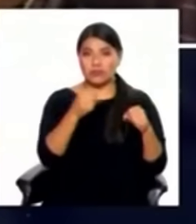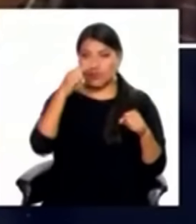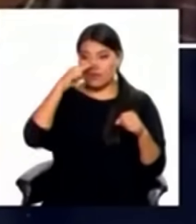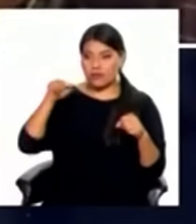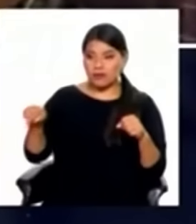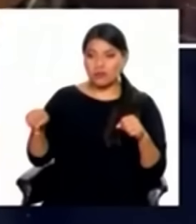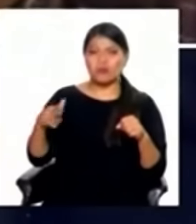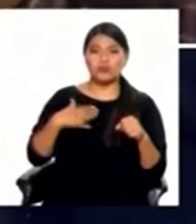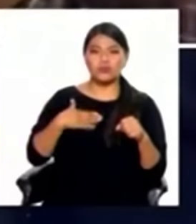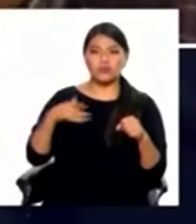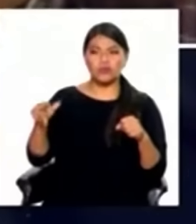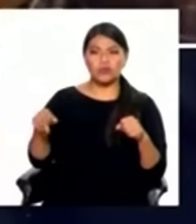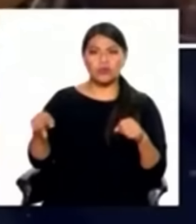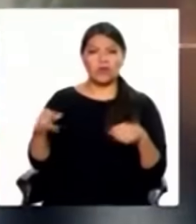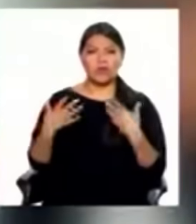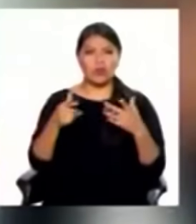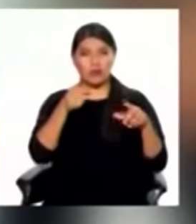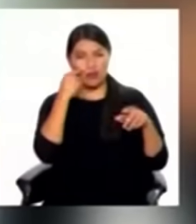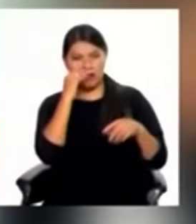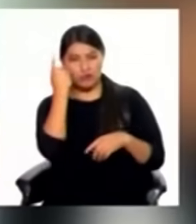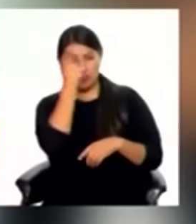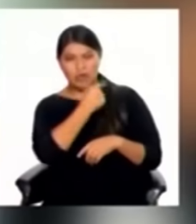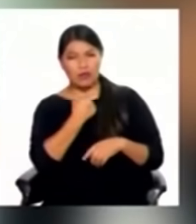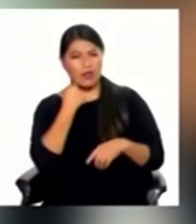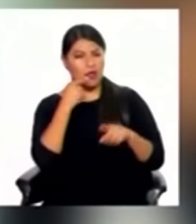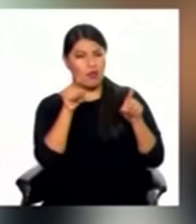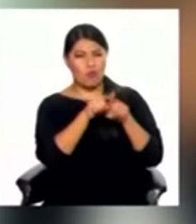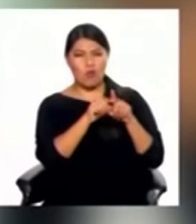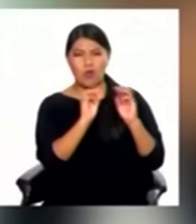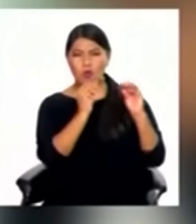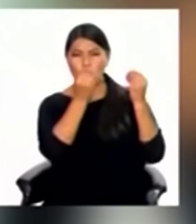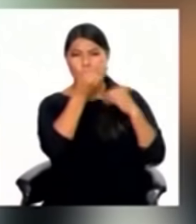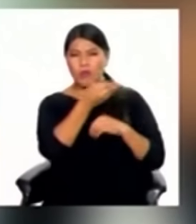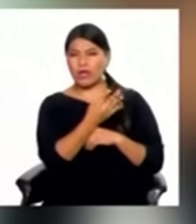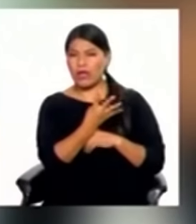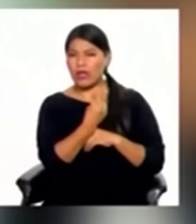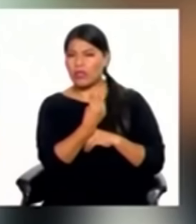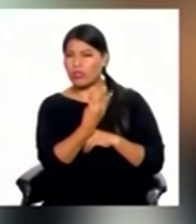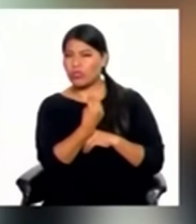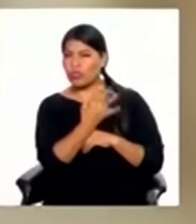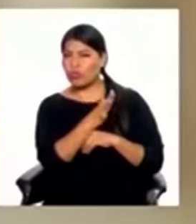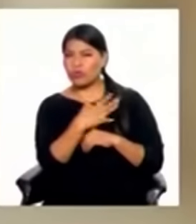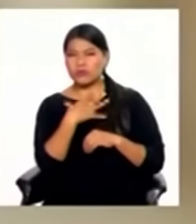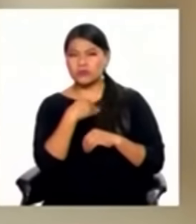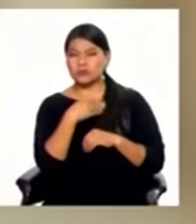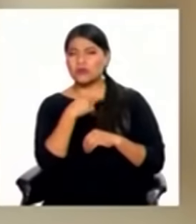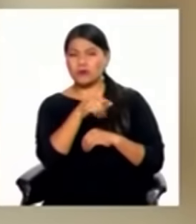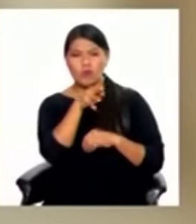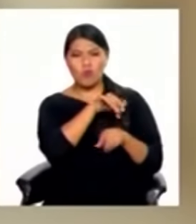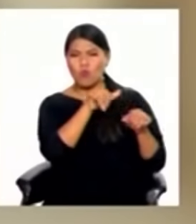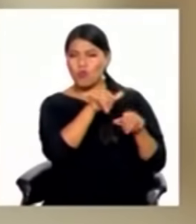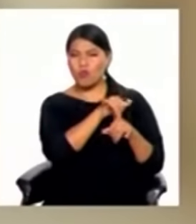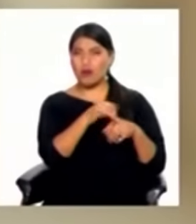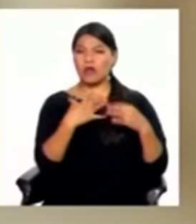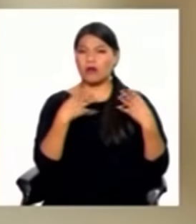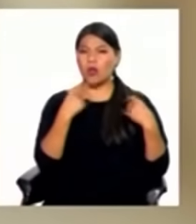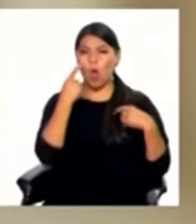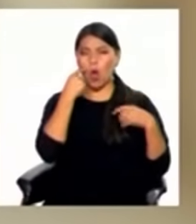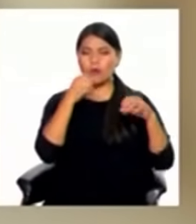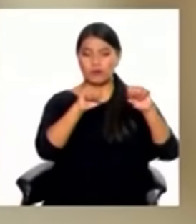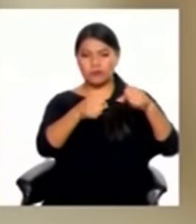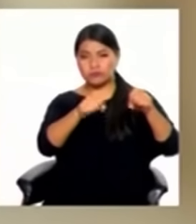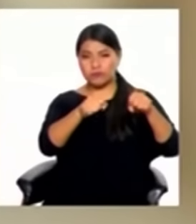edad. En ese momento ya se sacaba que eran menores de edad, de 14 años más o menos. Entonces, lo que hace serenazgo